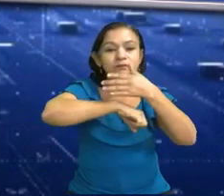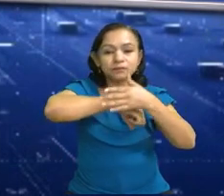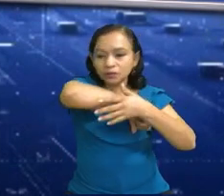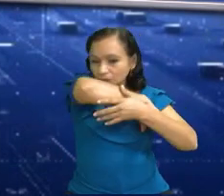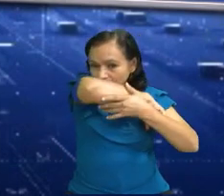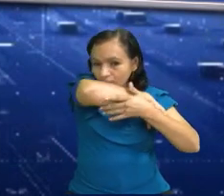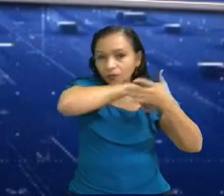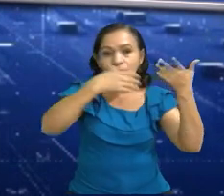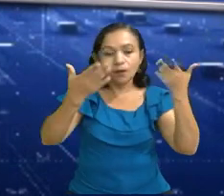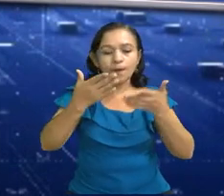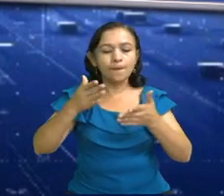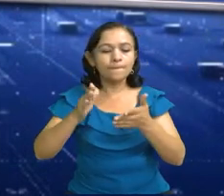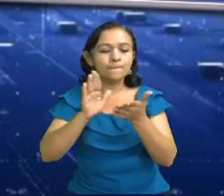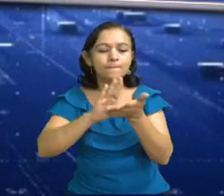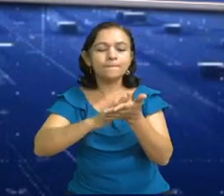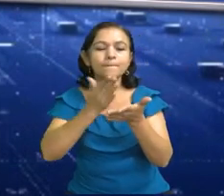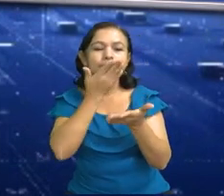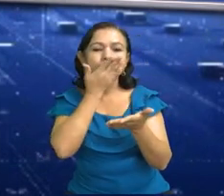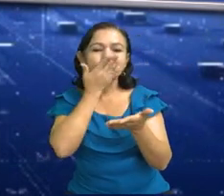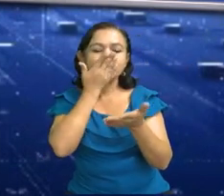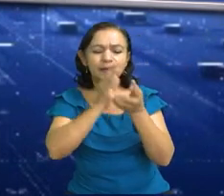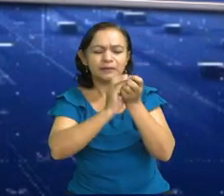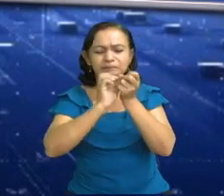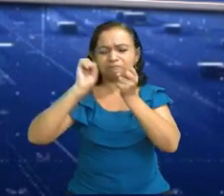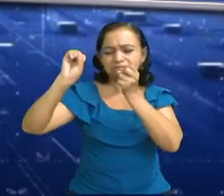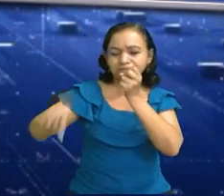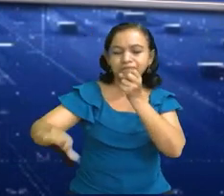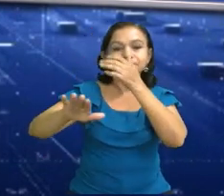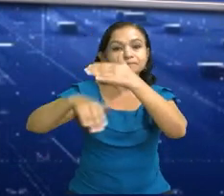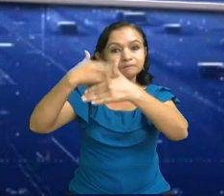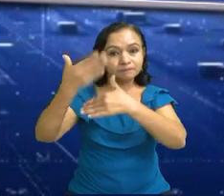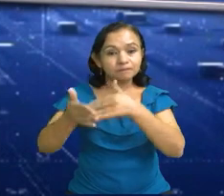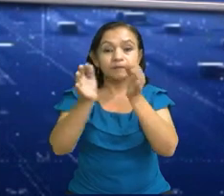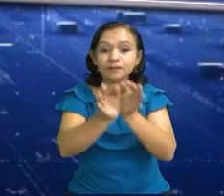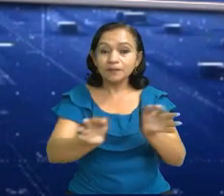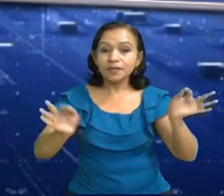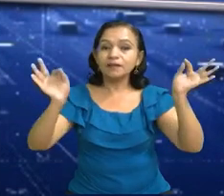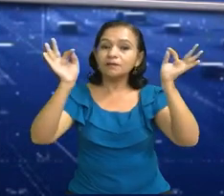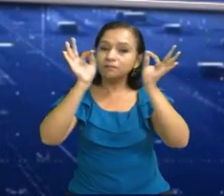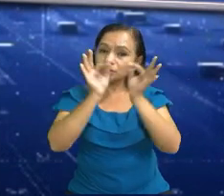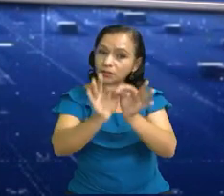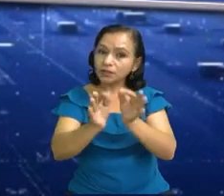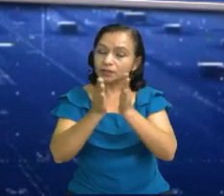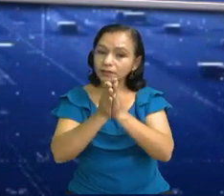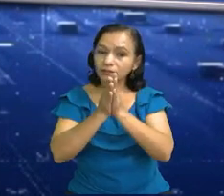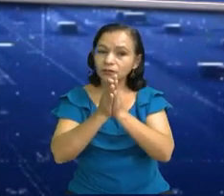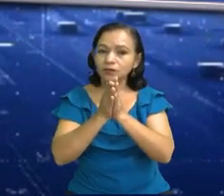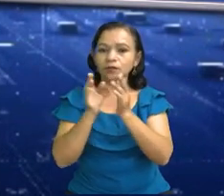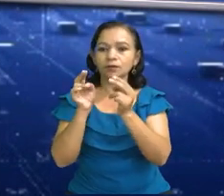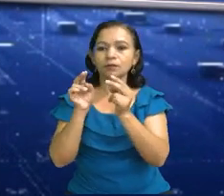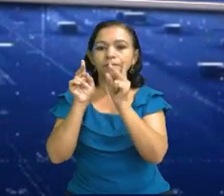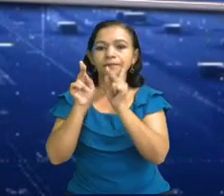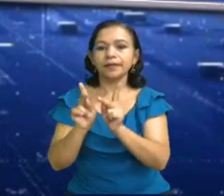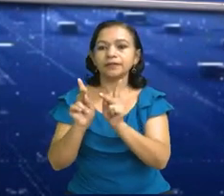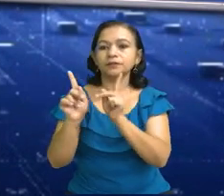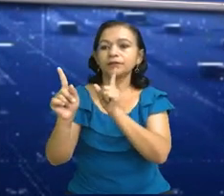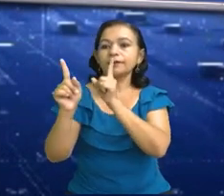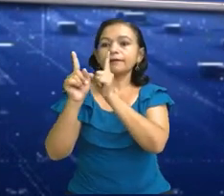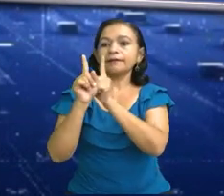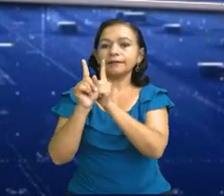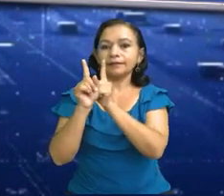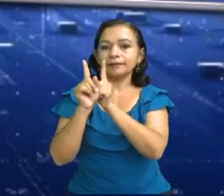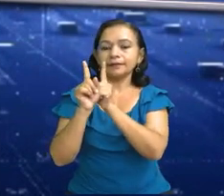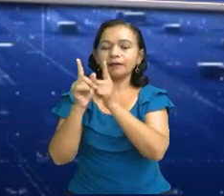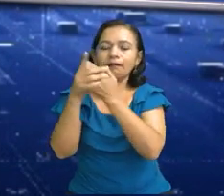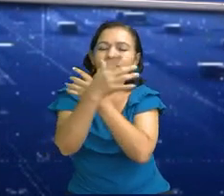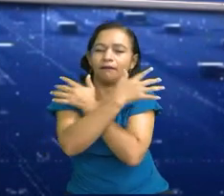o con un pañuelo desechable para después eliminarlo. Es importante evitar el contacto personal con otras personas. Eso